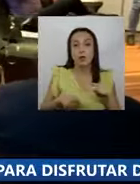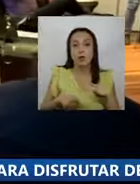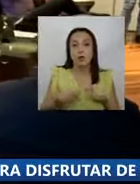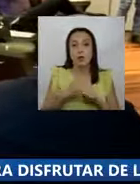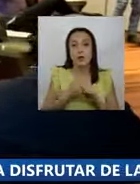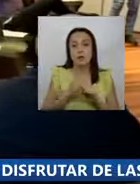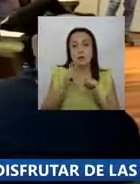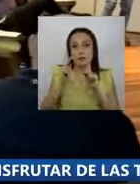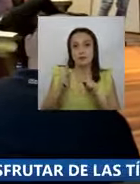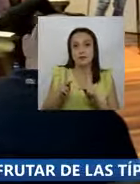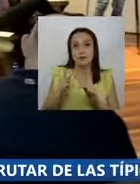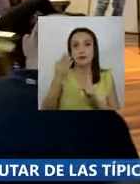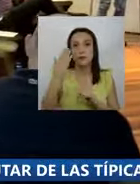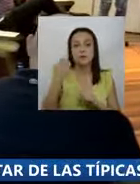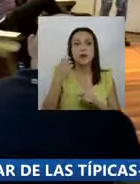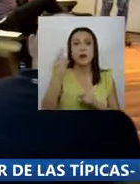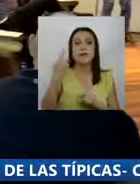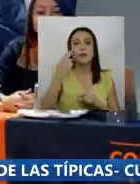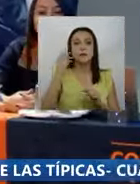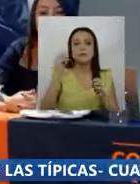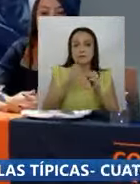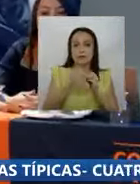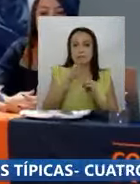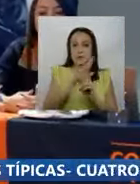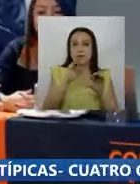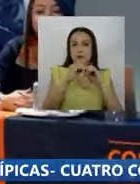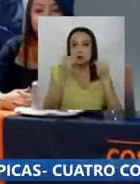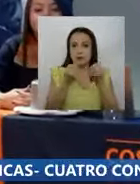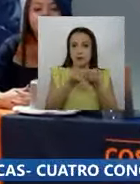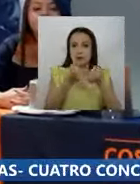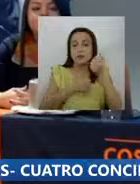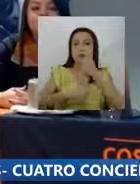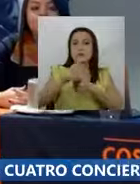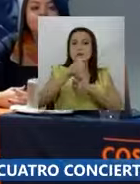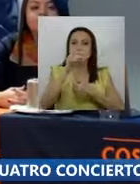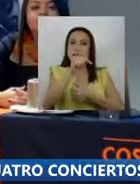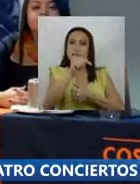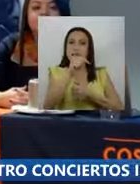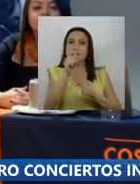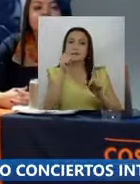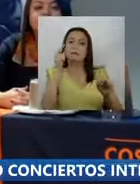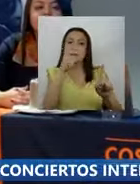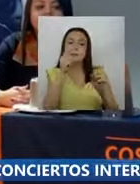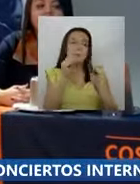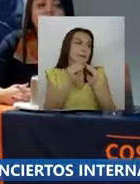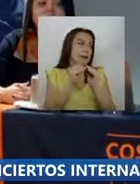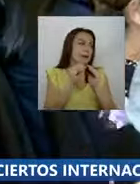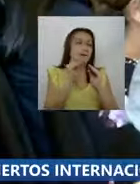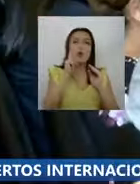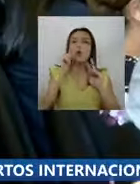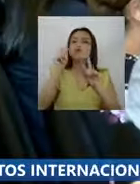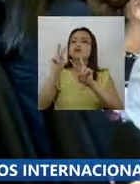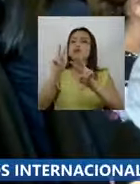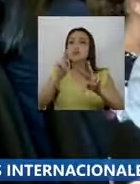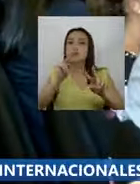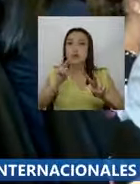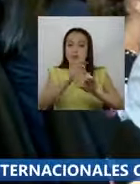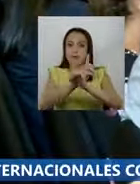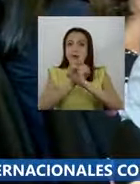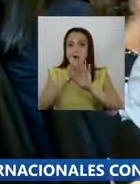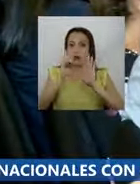qué? Porque la razón de ser de estos organismos es precisamente el tutelar, digamos, o defender los derechos.